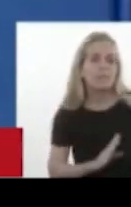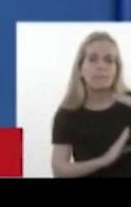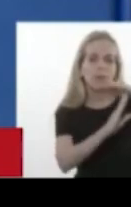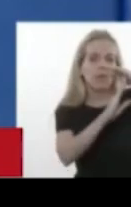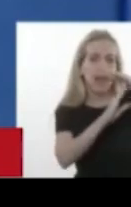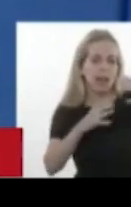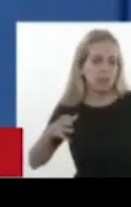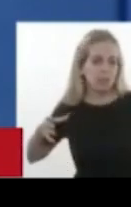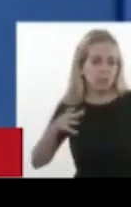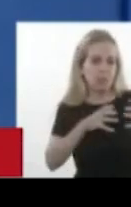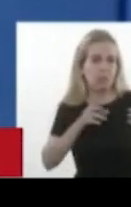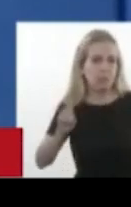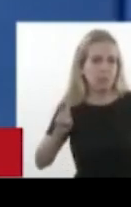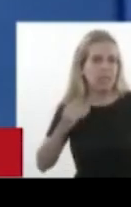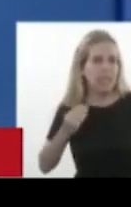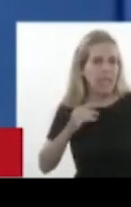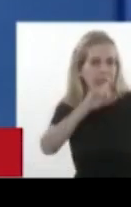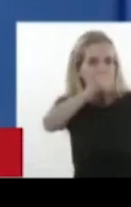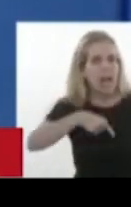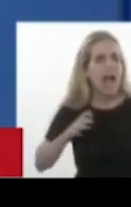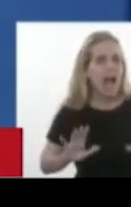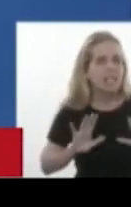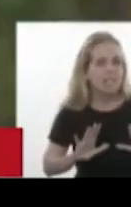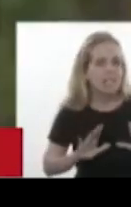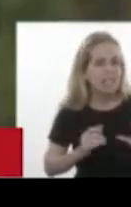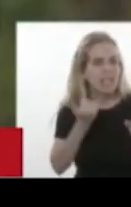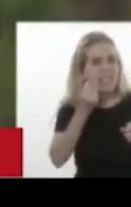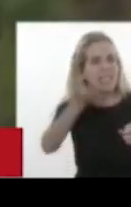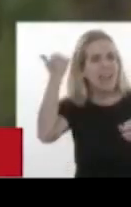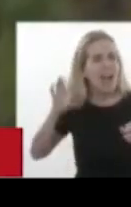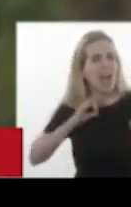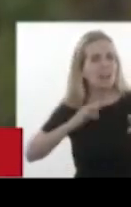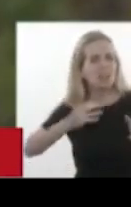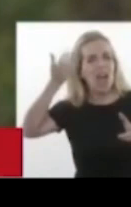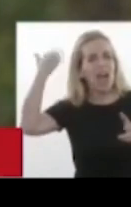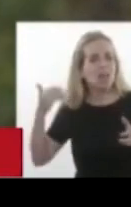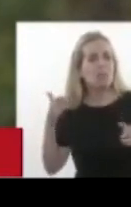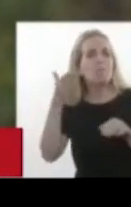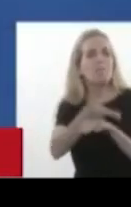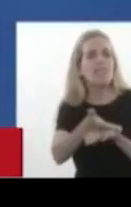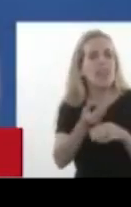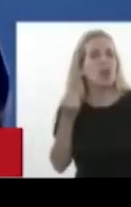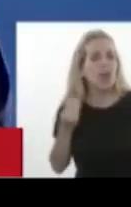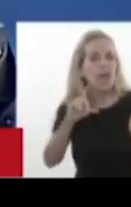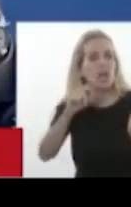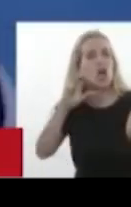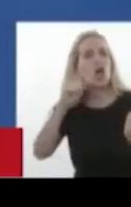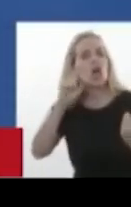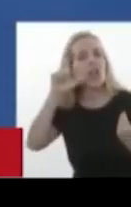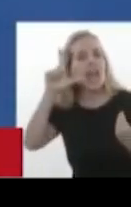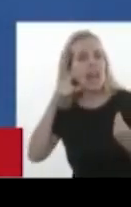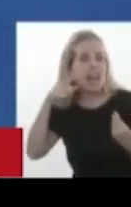Somos un movimiento social que nació a la vida política reclamando la libertad de un coronel, el coronel del